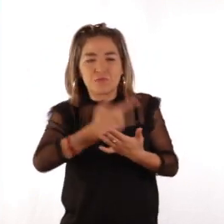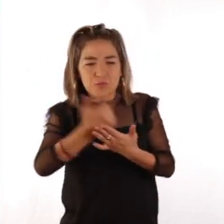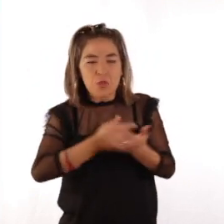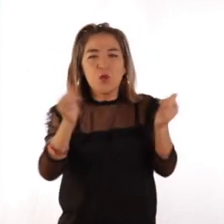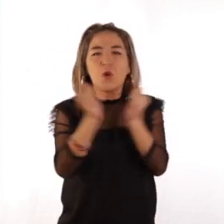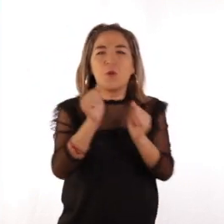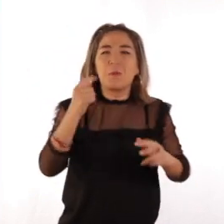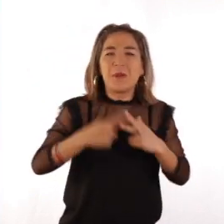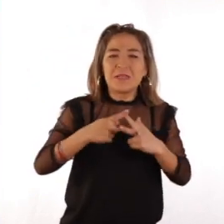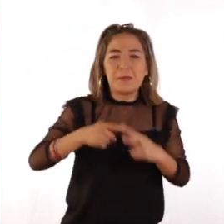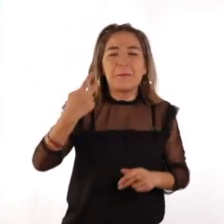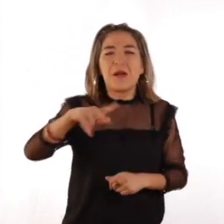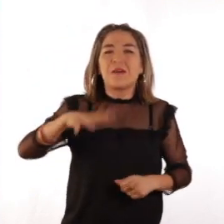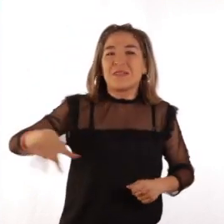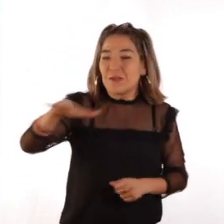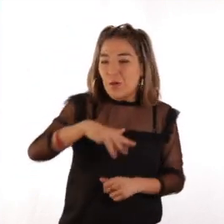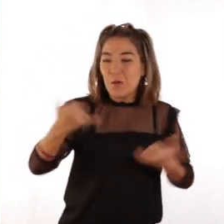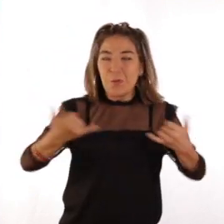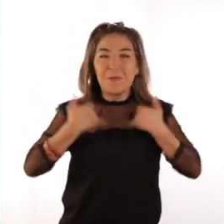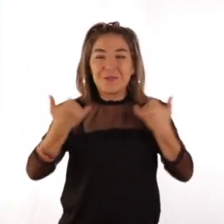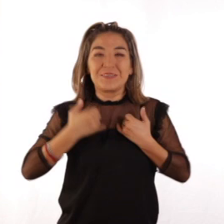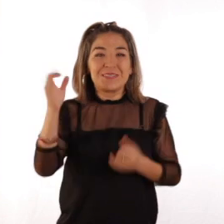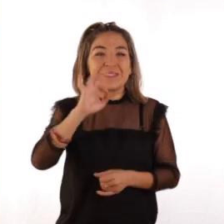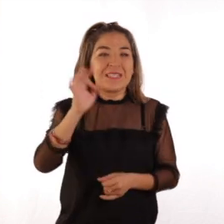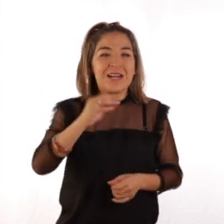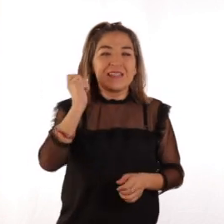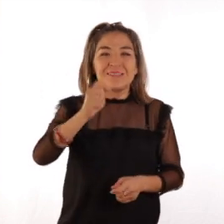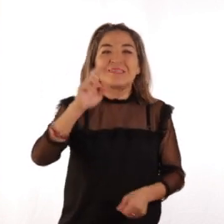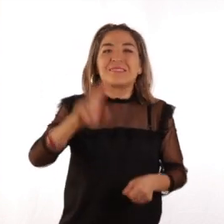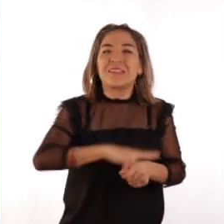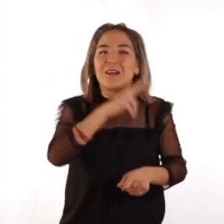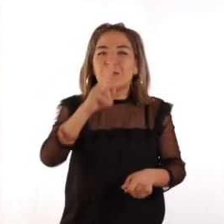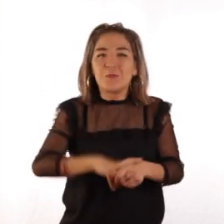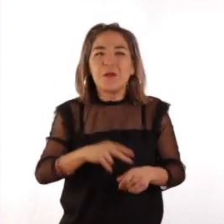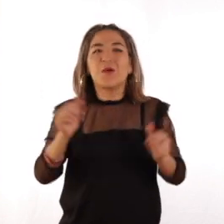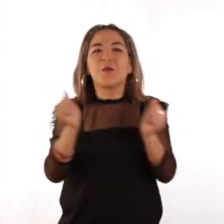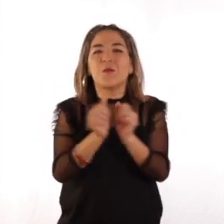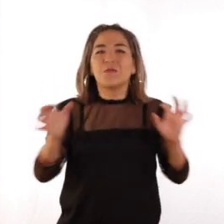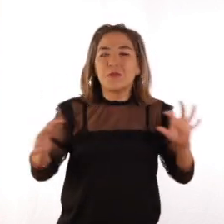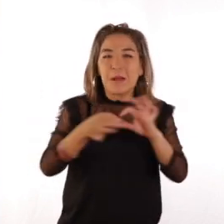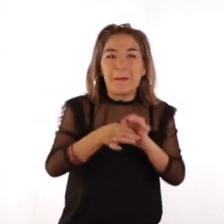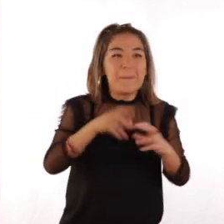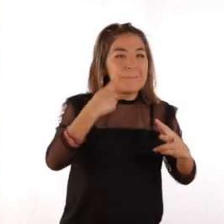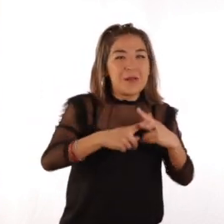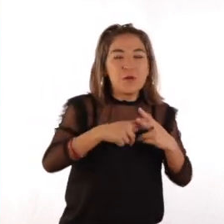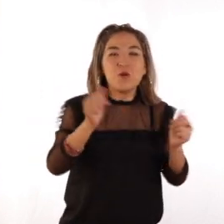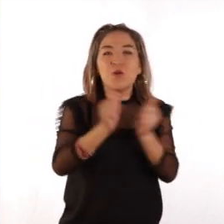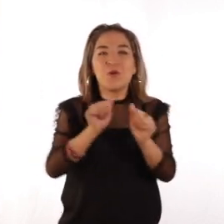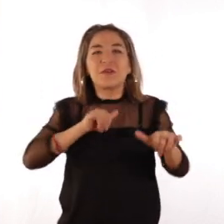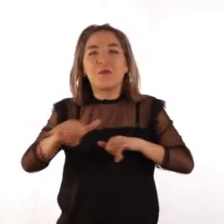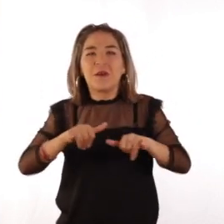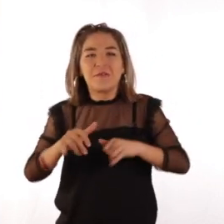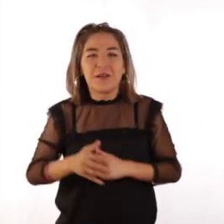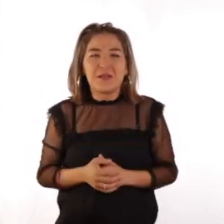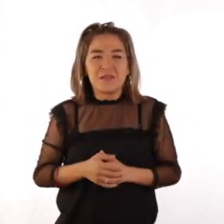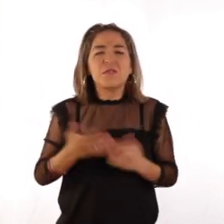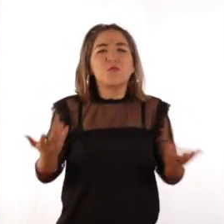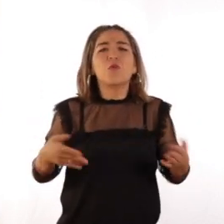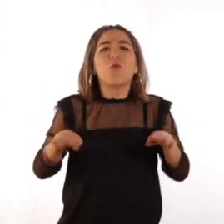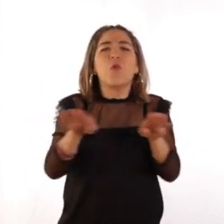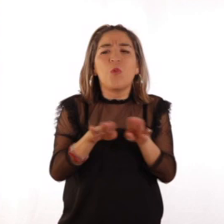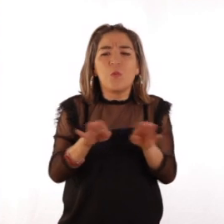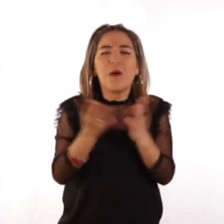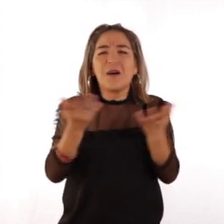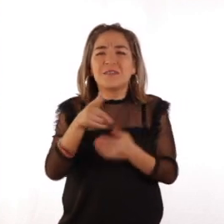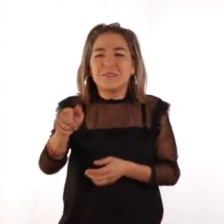las matemáticas, pero quizá para los chicos no sea lo más natural relacionar las matemáticas con la geografía,